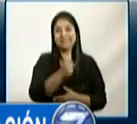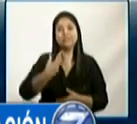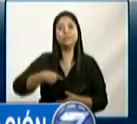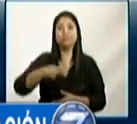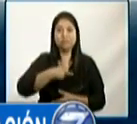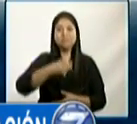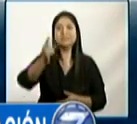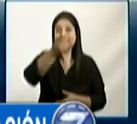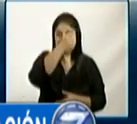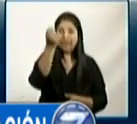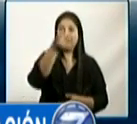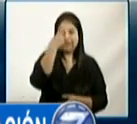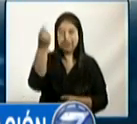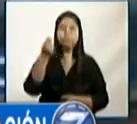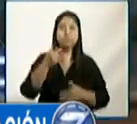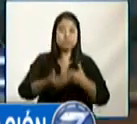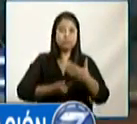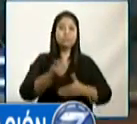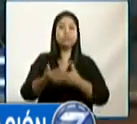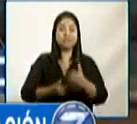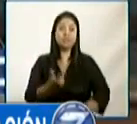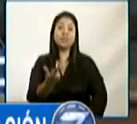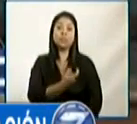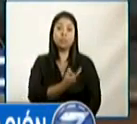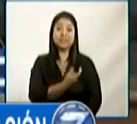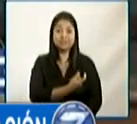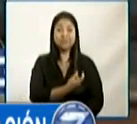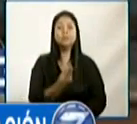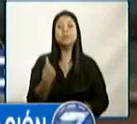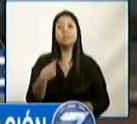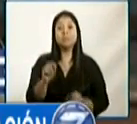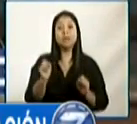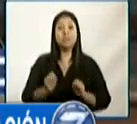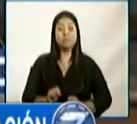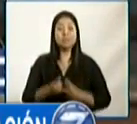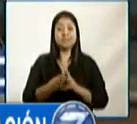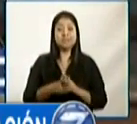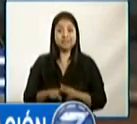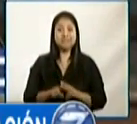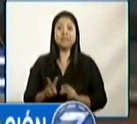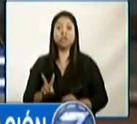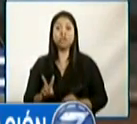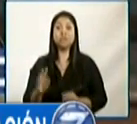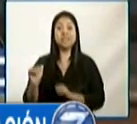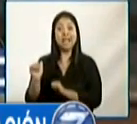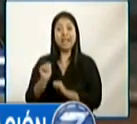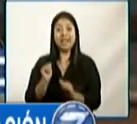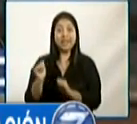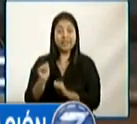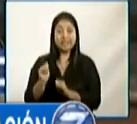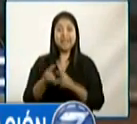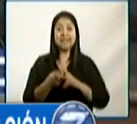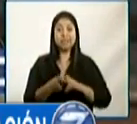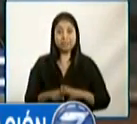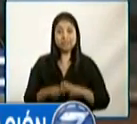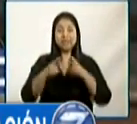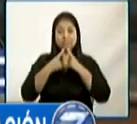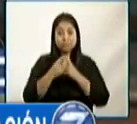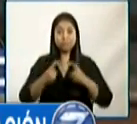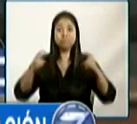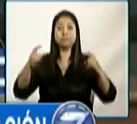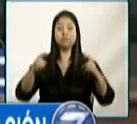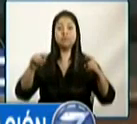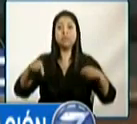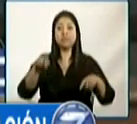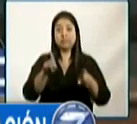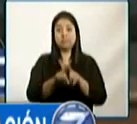inmersos en el proceso de vacunación para poder iniciar el 2 de abril la campaña de la vacunación en